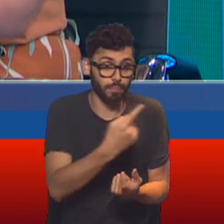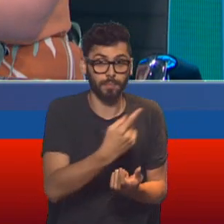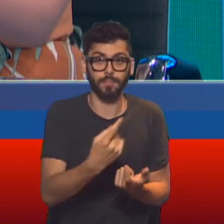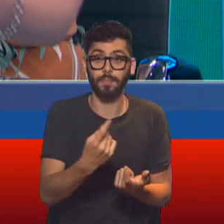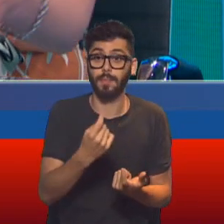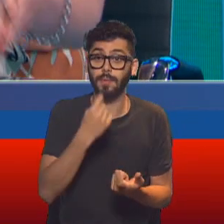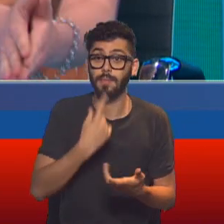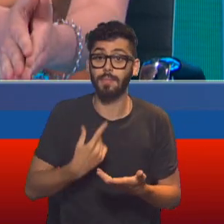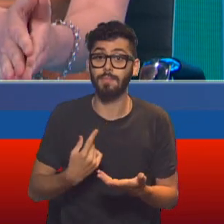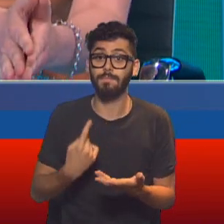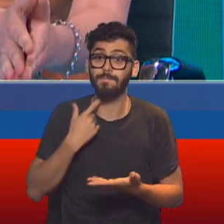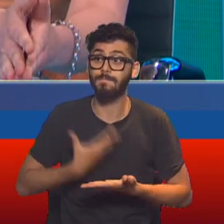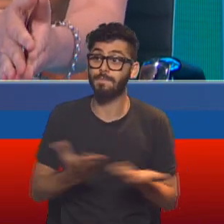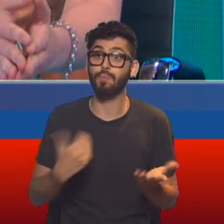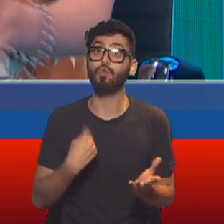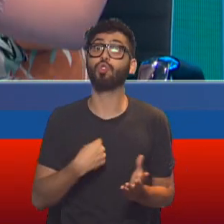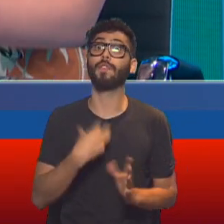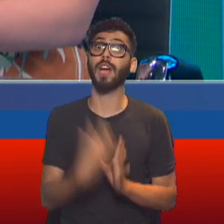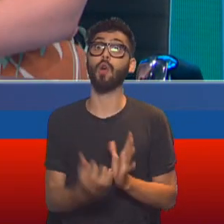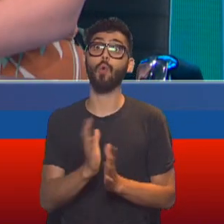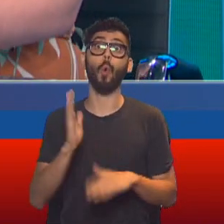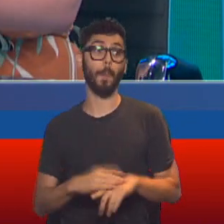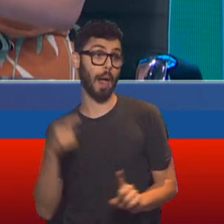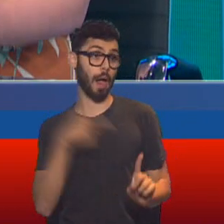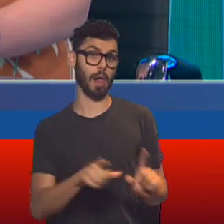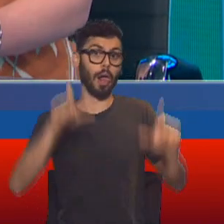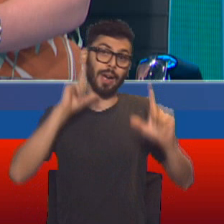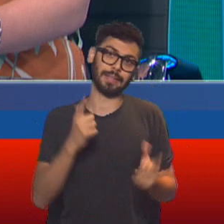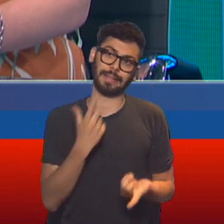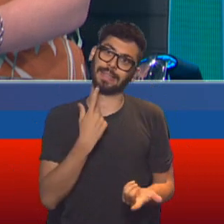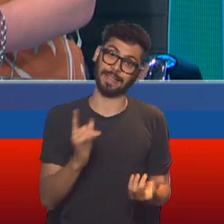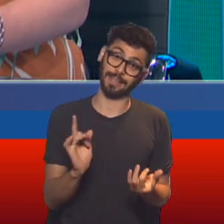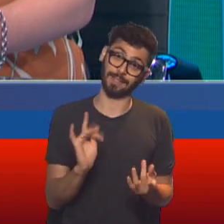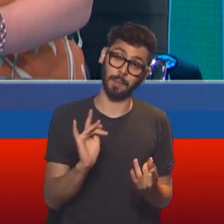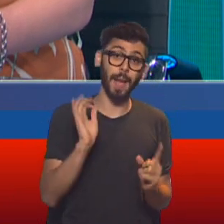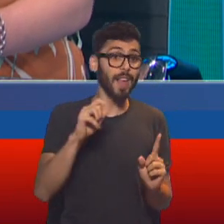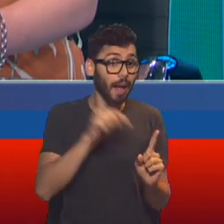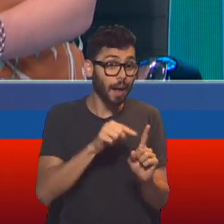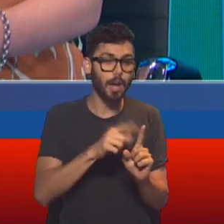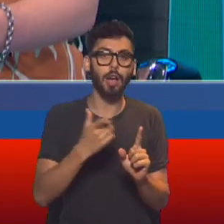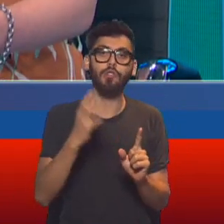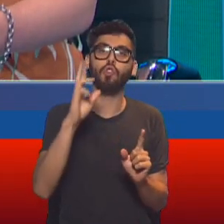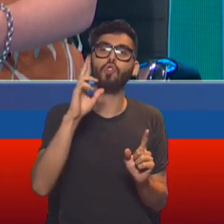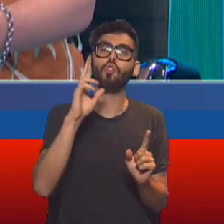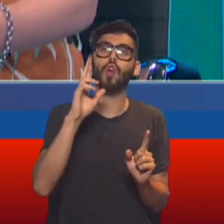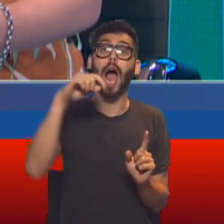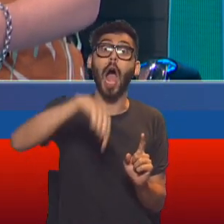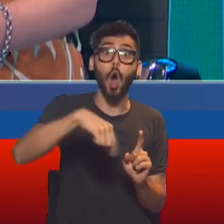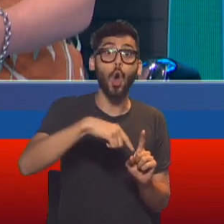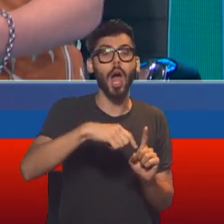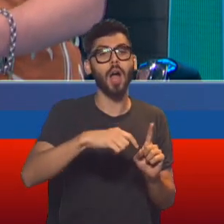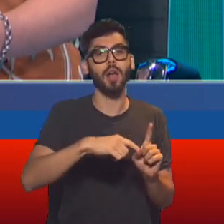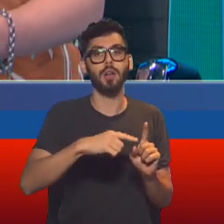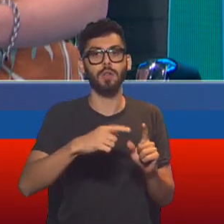a propios exfuncionarios dentro del organismo, que hoy encima cumplen un rol bastante importante en